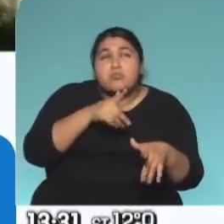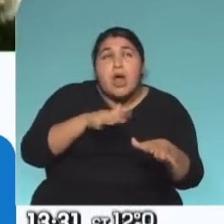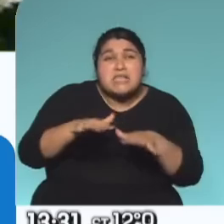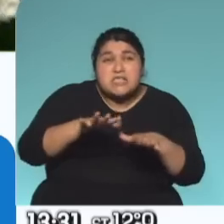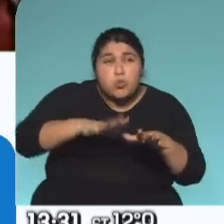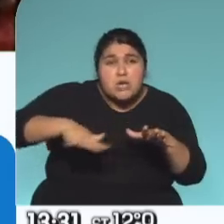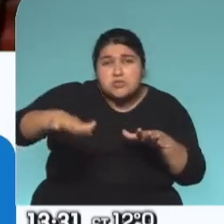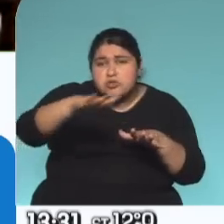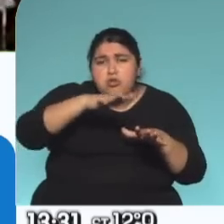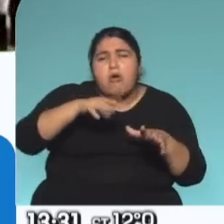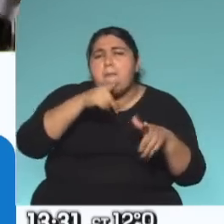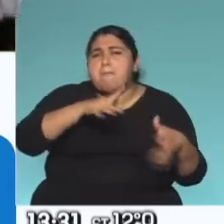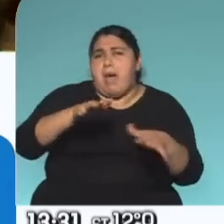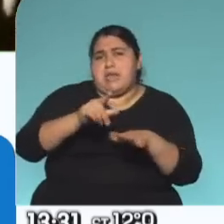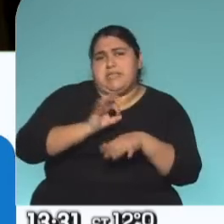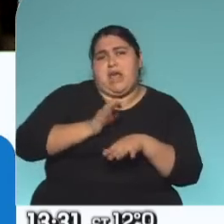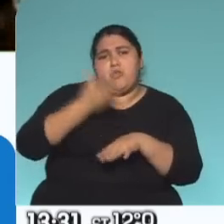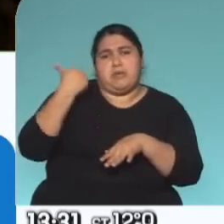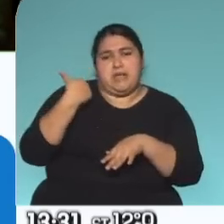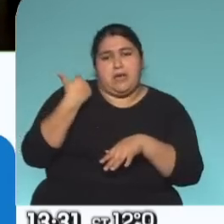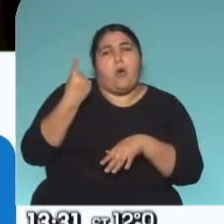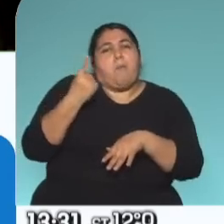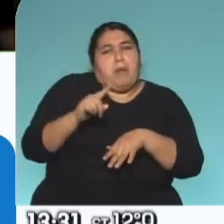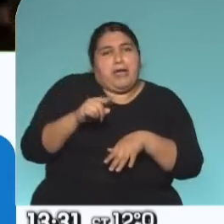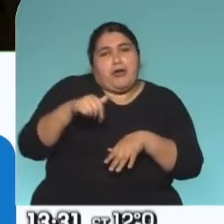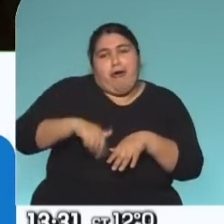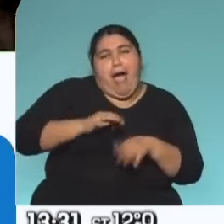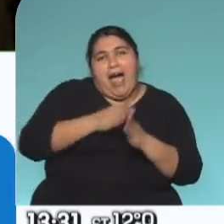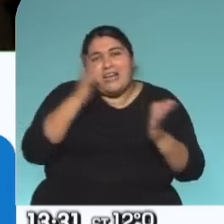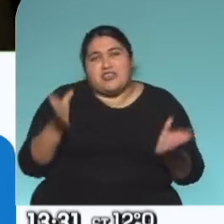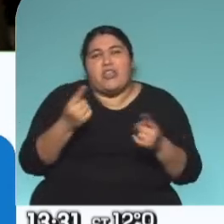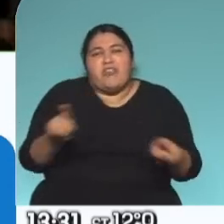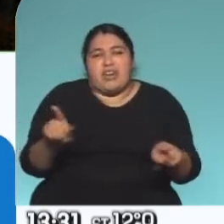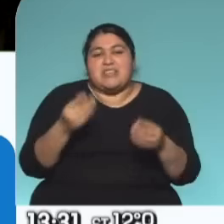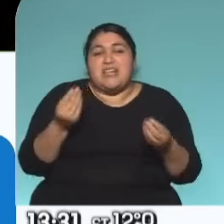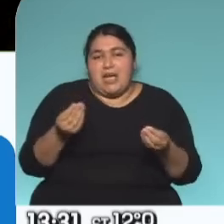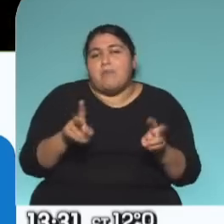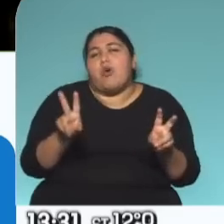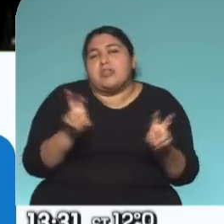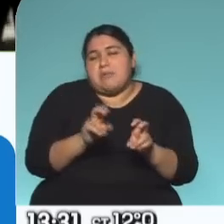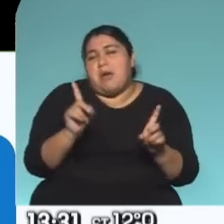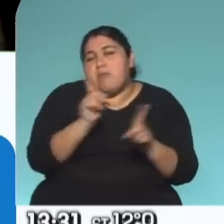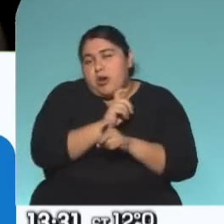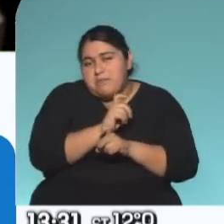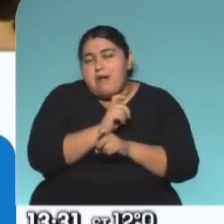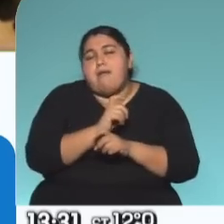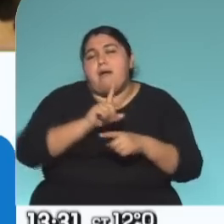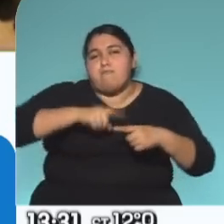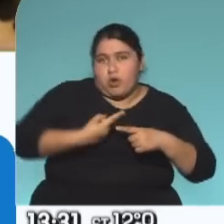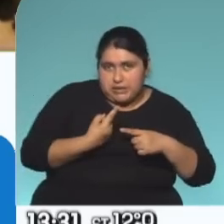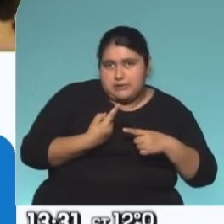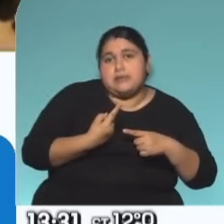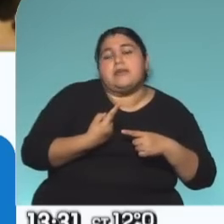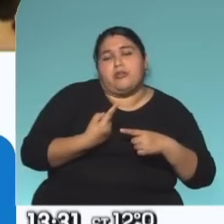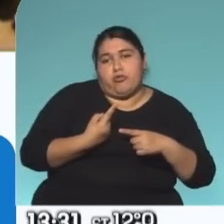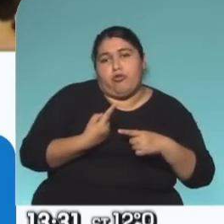al del año pasado, pero en un nuevo contexto. ¿El nuevo contexto cuál es? Pues la crisis política